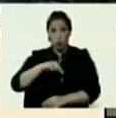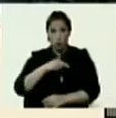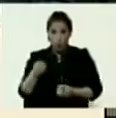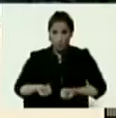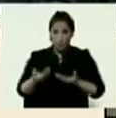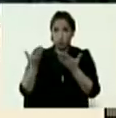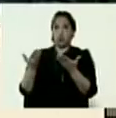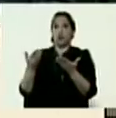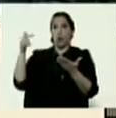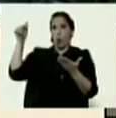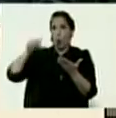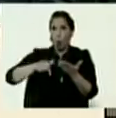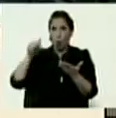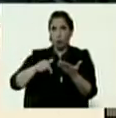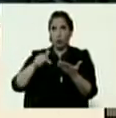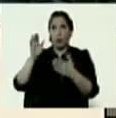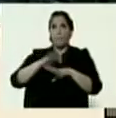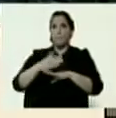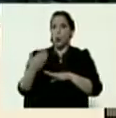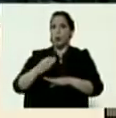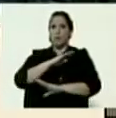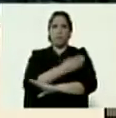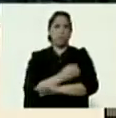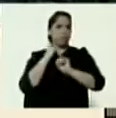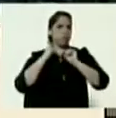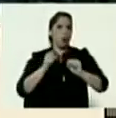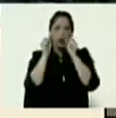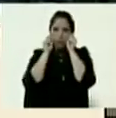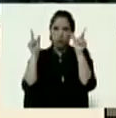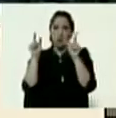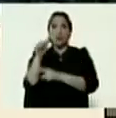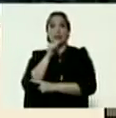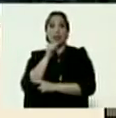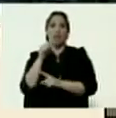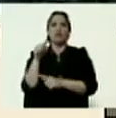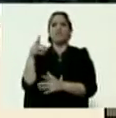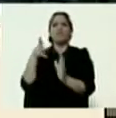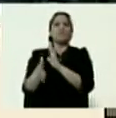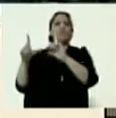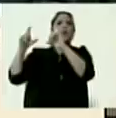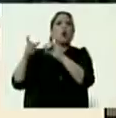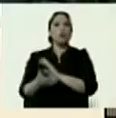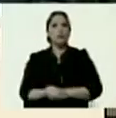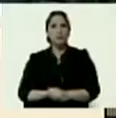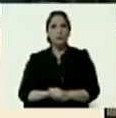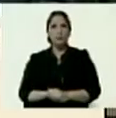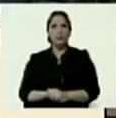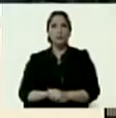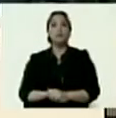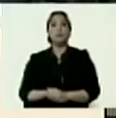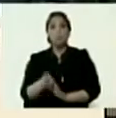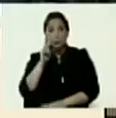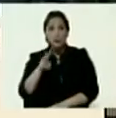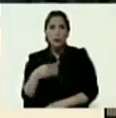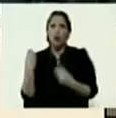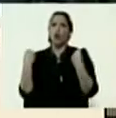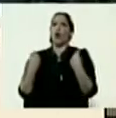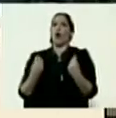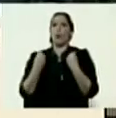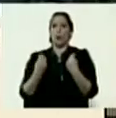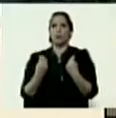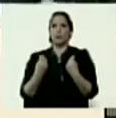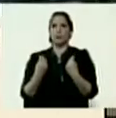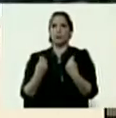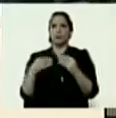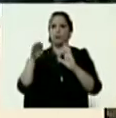hoy porque es muy contundente. Quien tomó la foto revela cómo, en qué condiciones